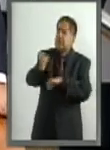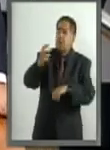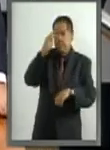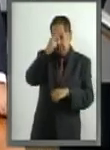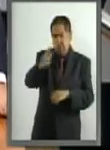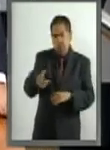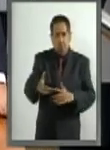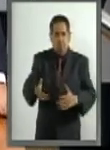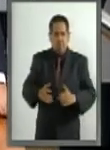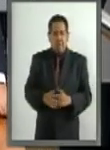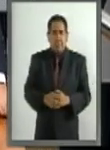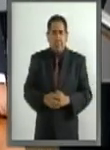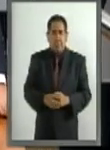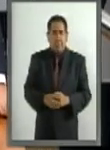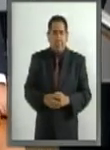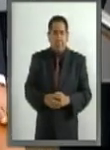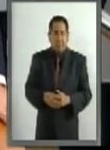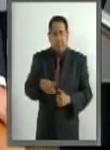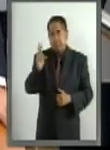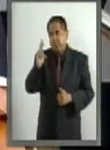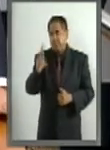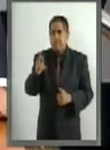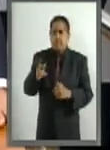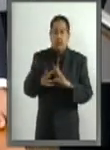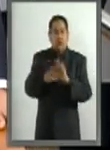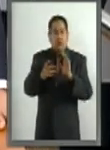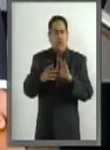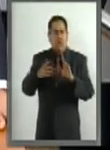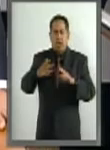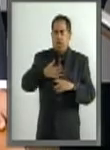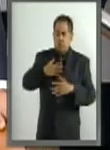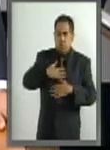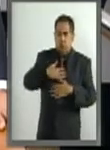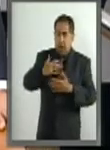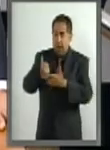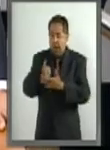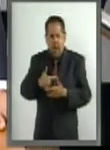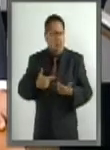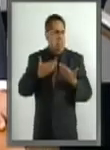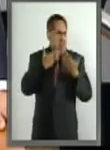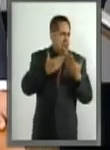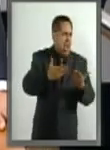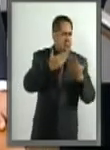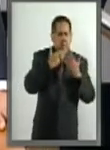México. Pero hablamos, según nos fue en la fiesta,